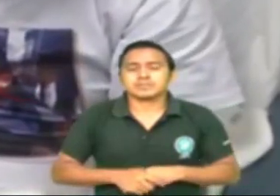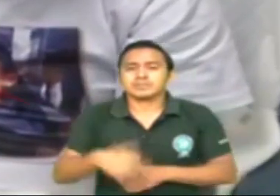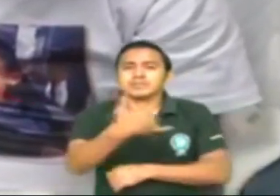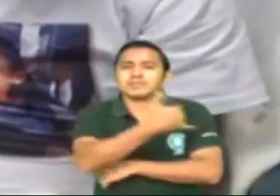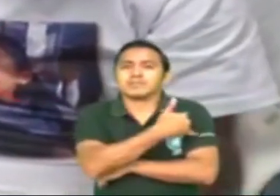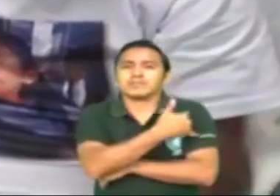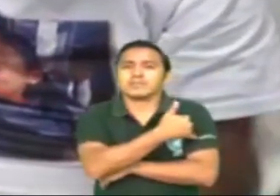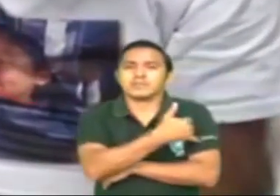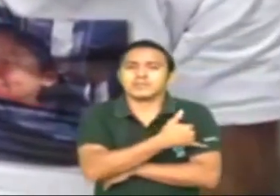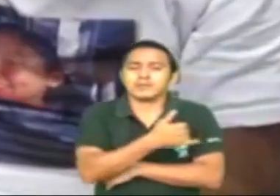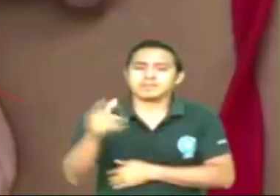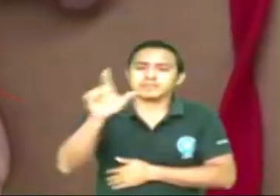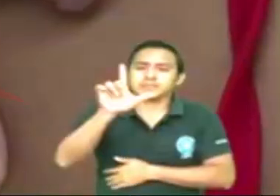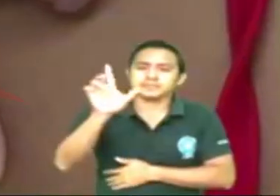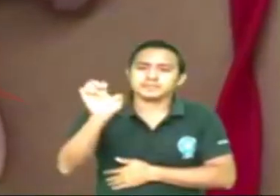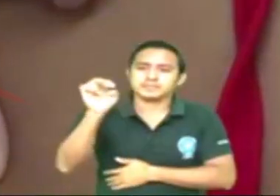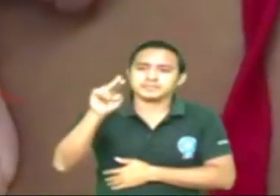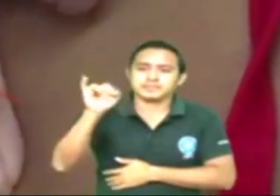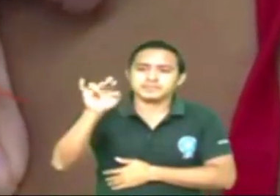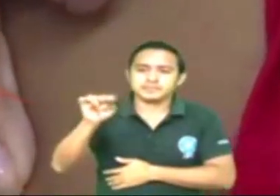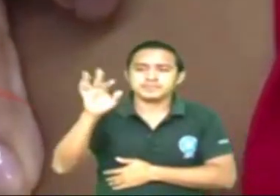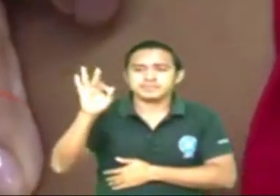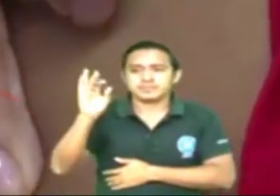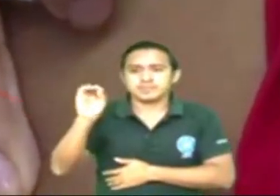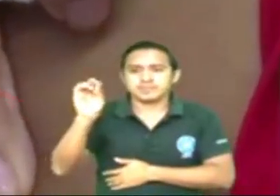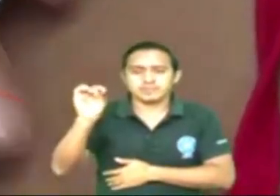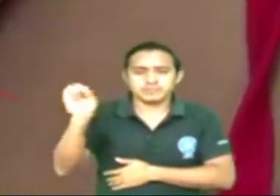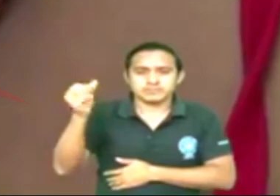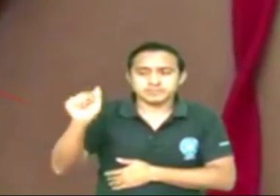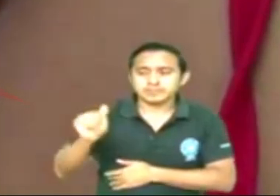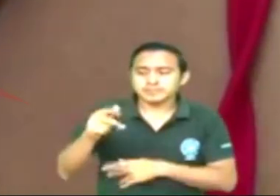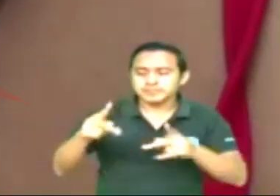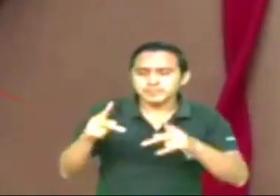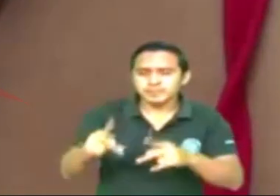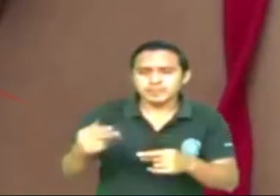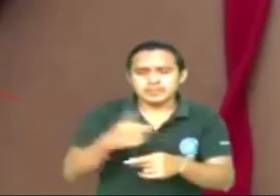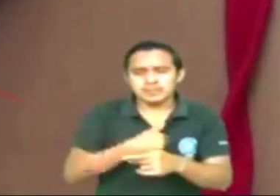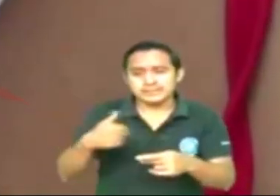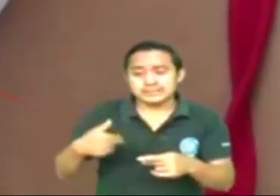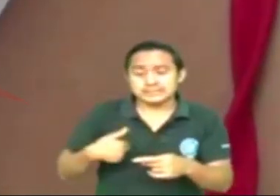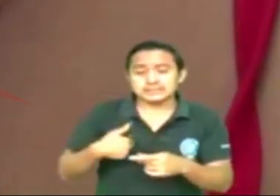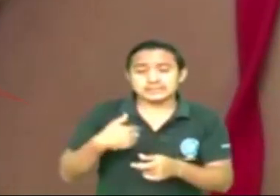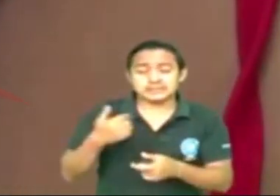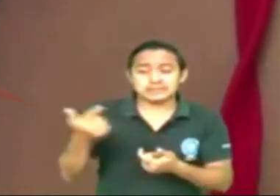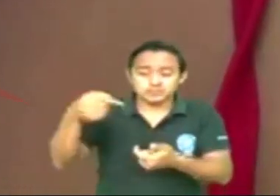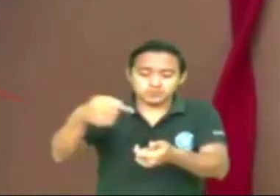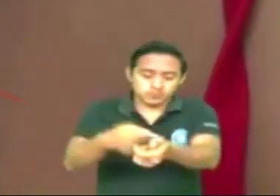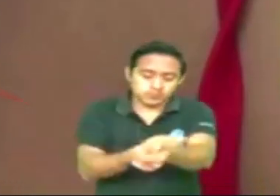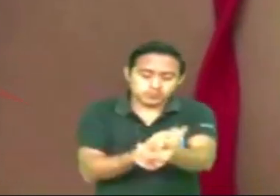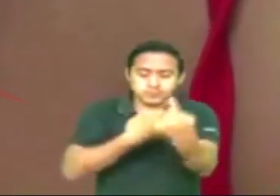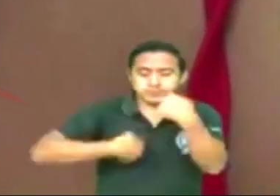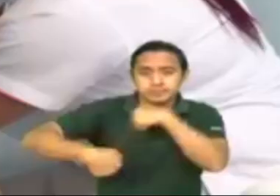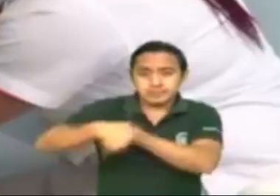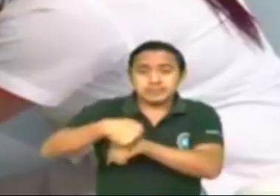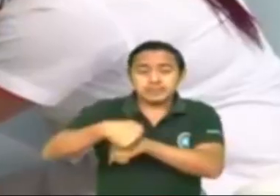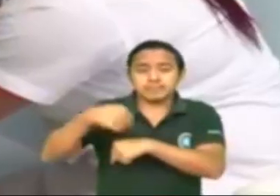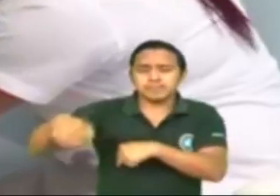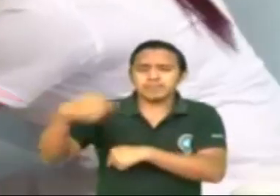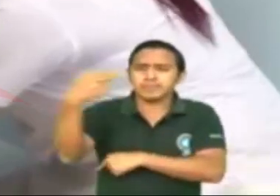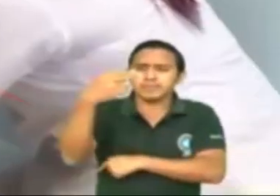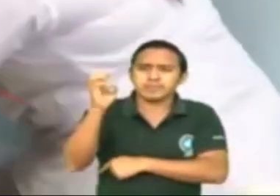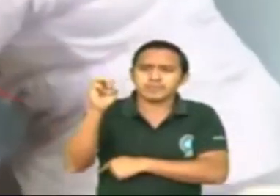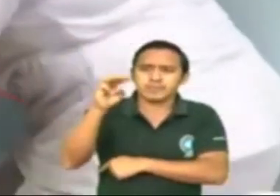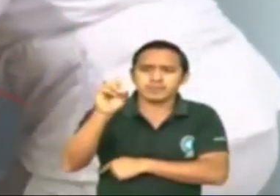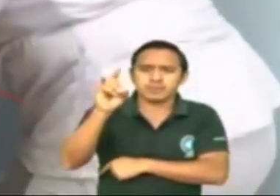los Países Más Pobres, el proyecto se ejecutará a través de la Oficina de las Naciones Unidas de Servicios para Proyectos,